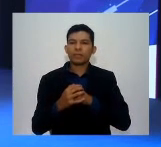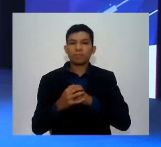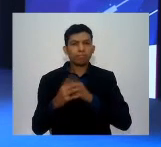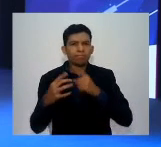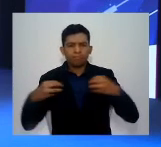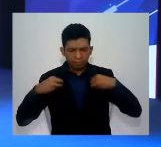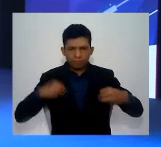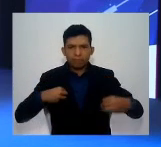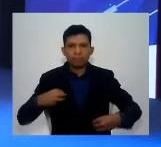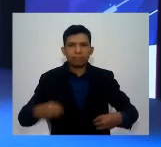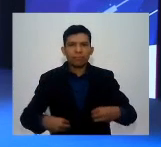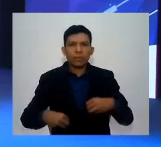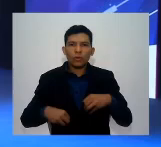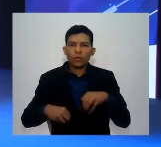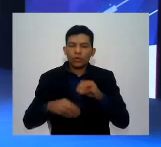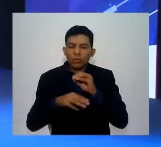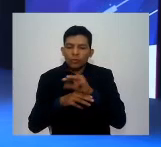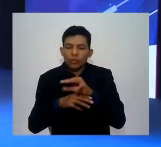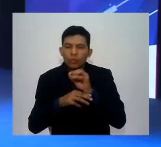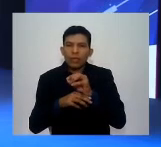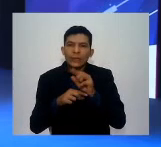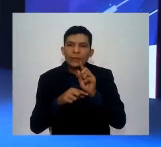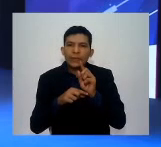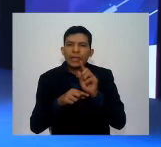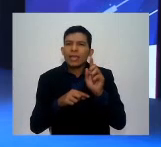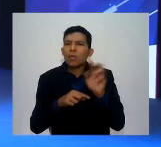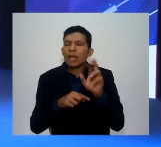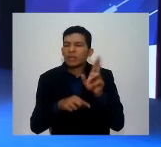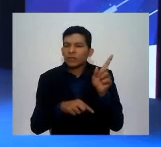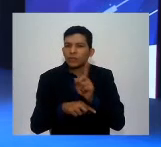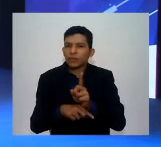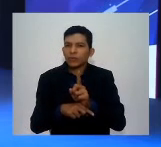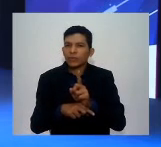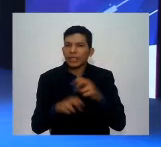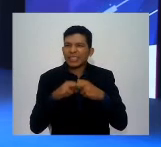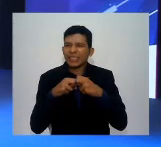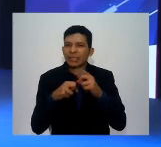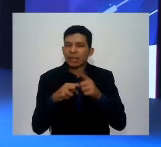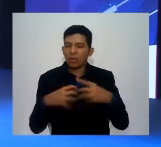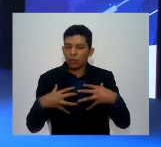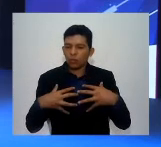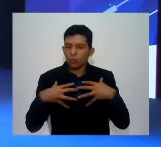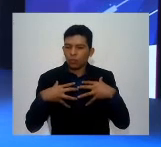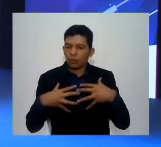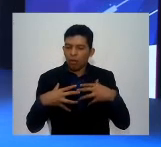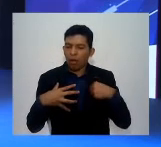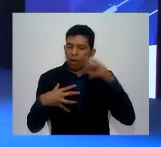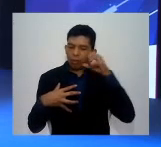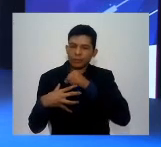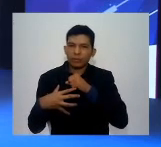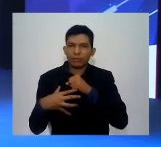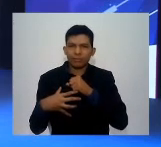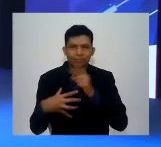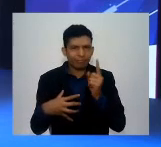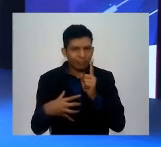que le están haciendo, no sé, le están aparato con un rayo desmaterializador. Entonces, el caso es ese.